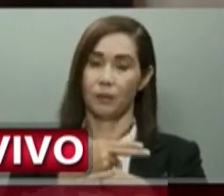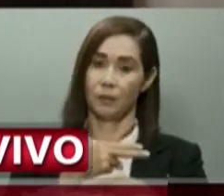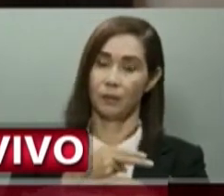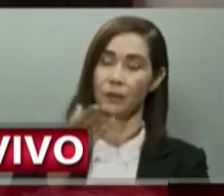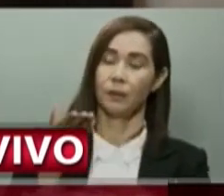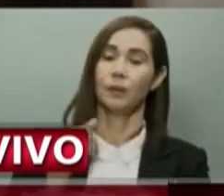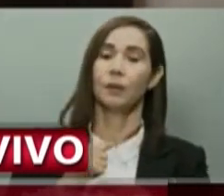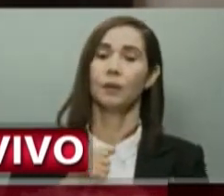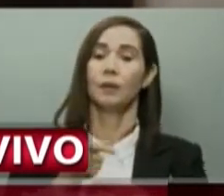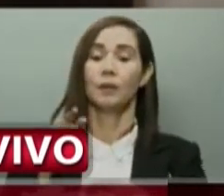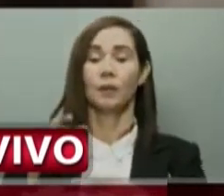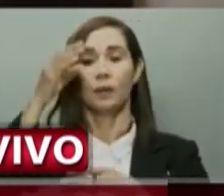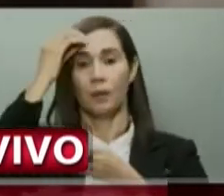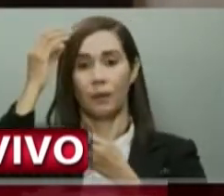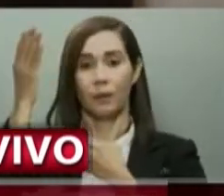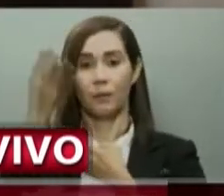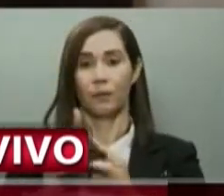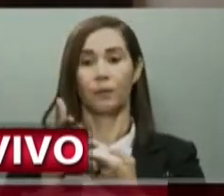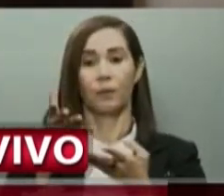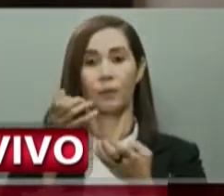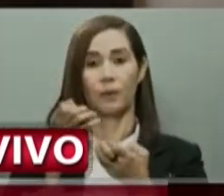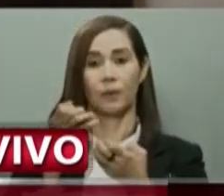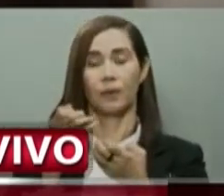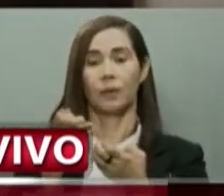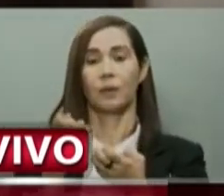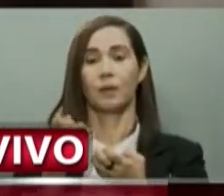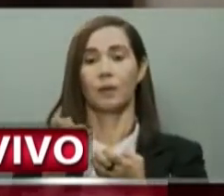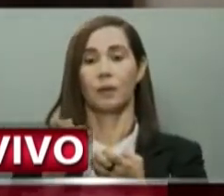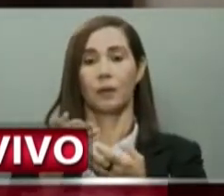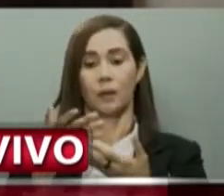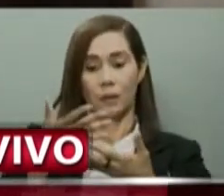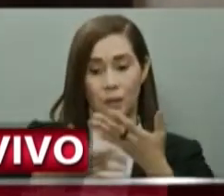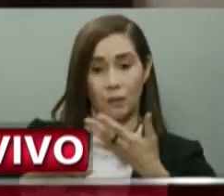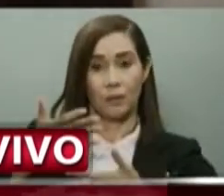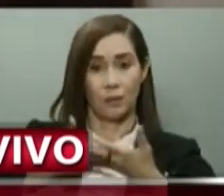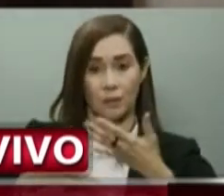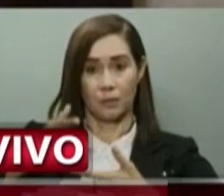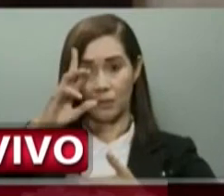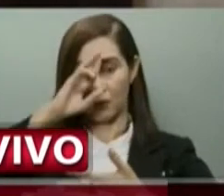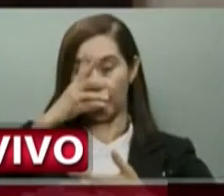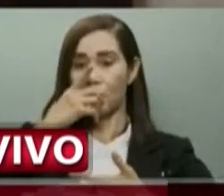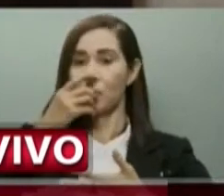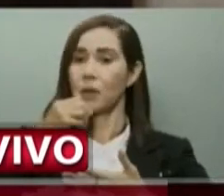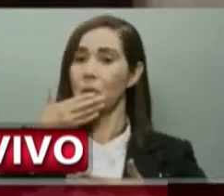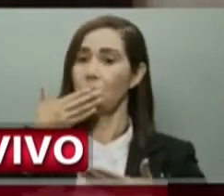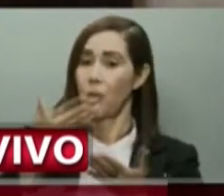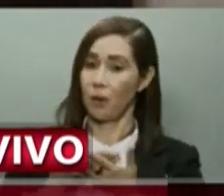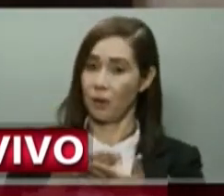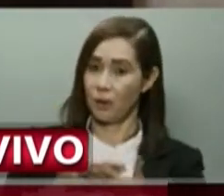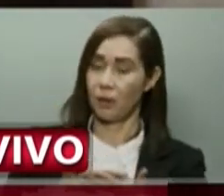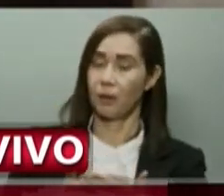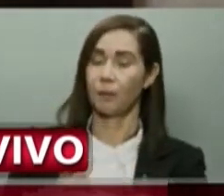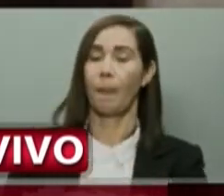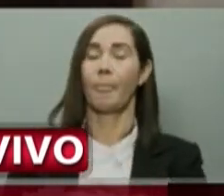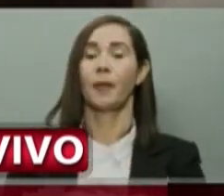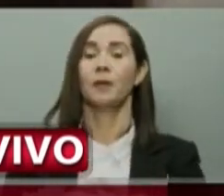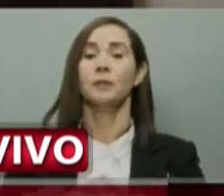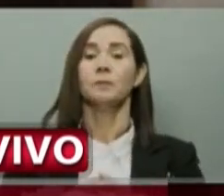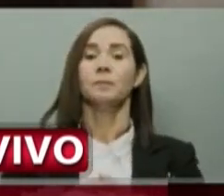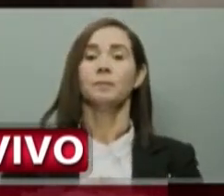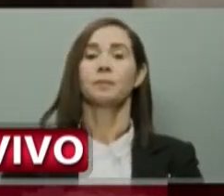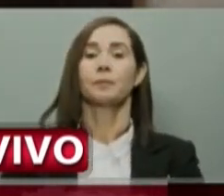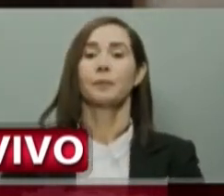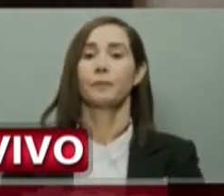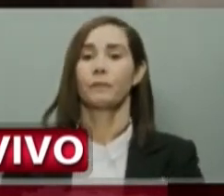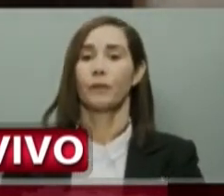informando que él quiere mantener las mejores relaciones con la República Dominicana y